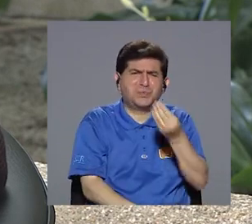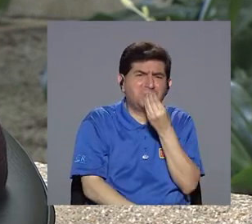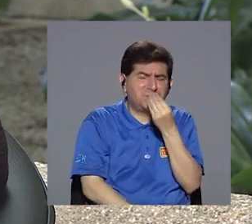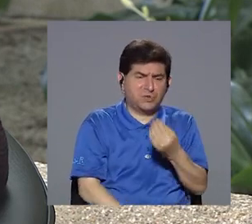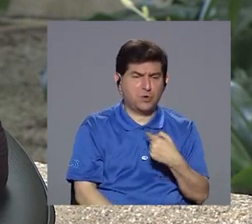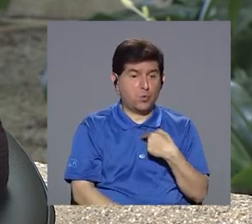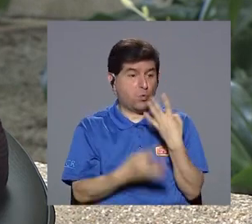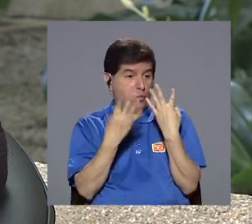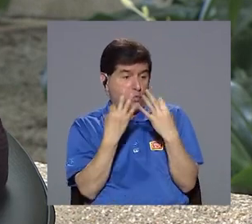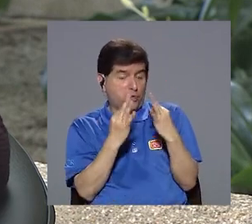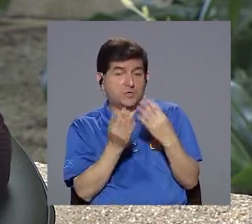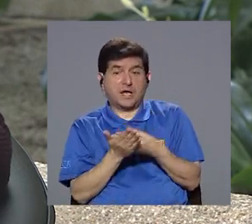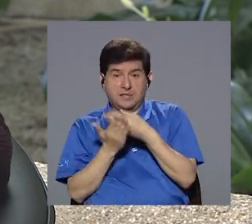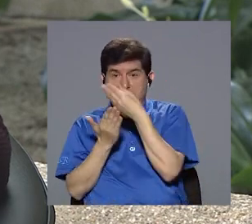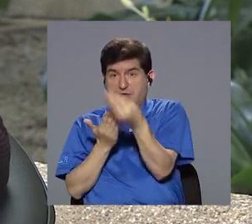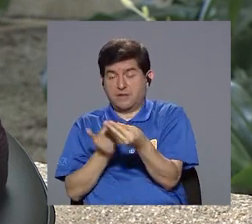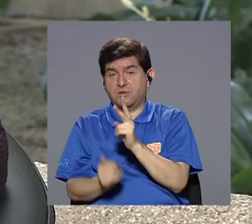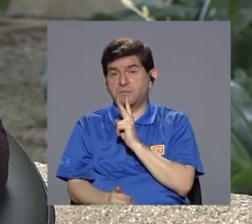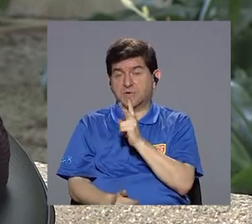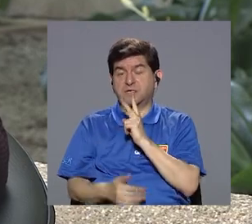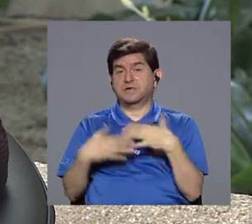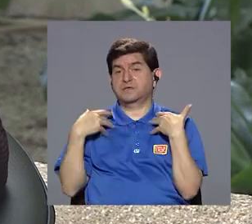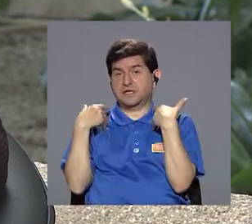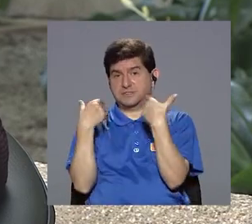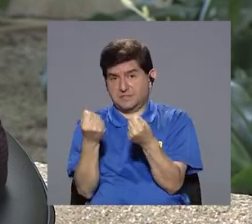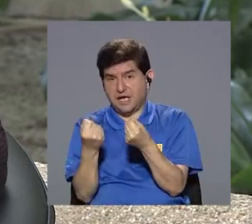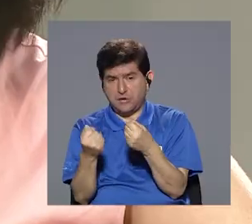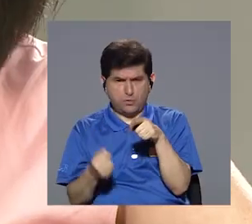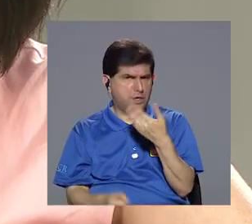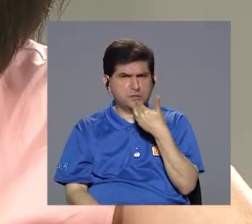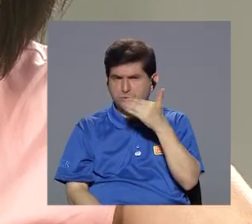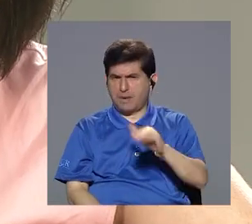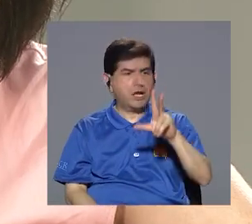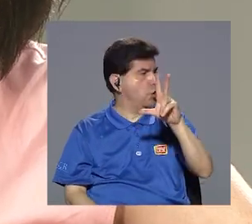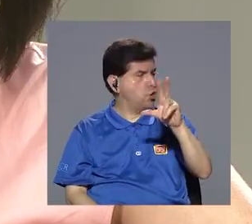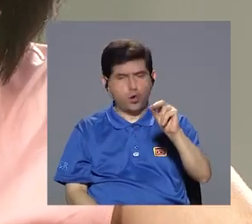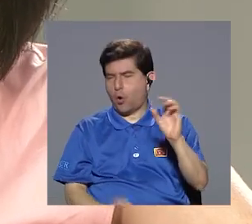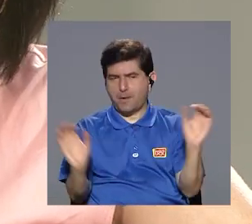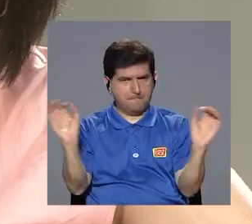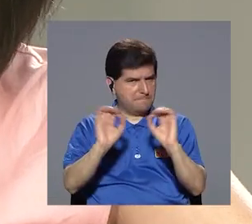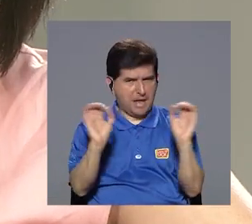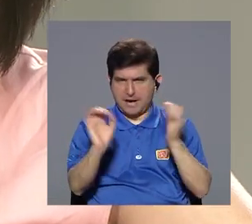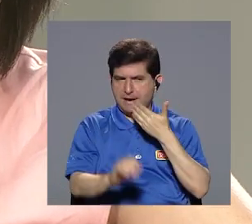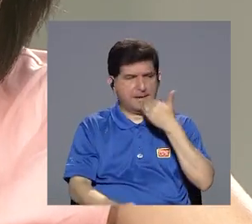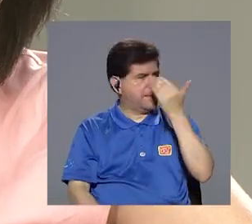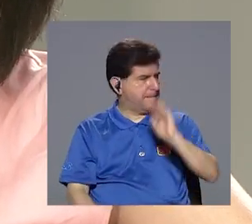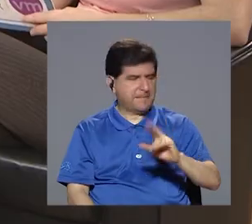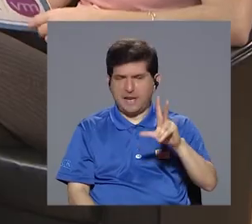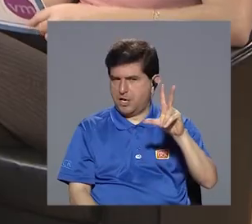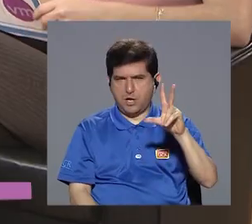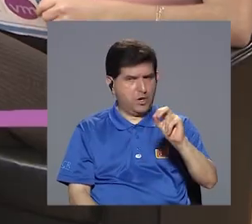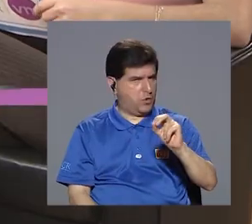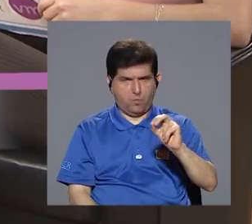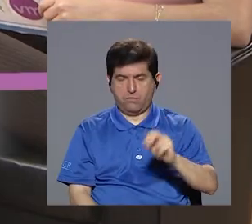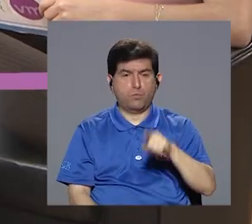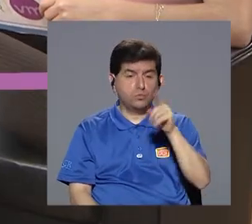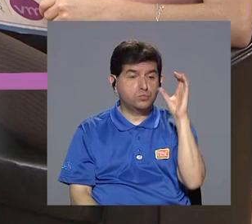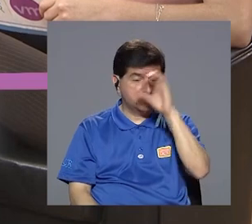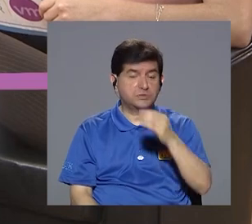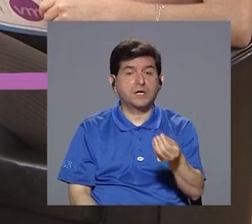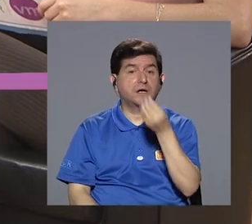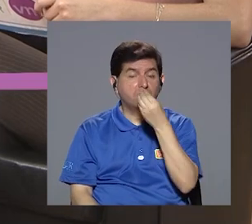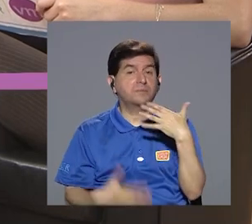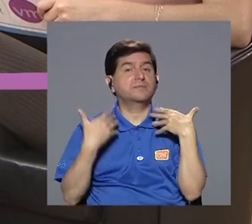alimentos, entonces uno trata de comprar realmente Sí, sano. pero que eso no está mal, No, para ¿verdad? nada está Exacto, mal. es. No está nada malo de que usted